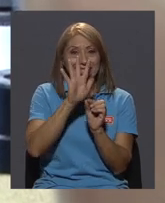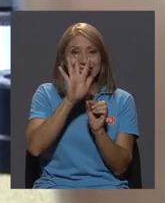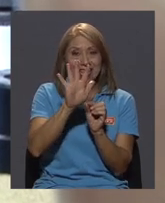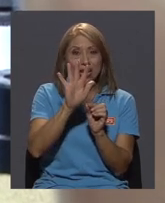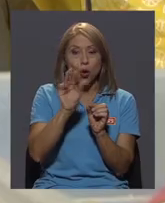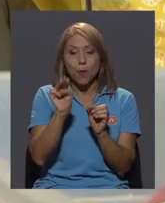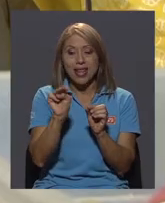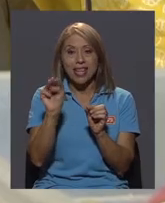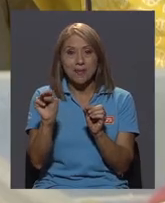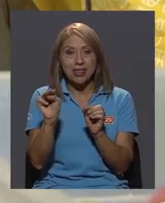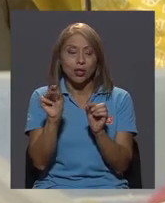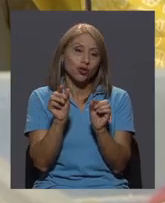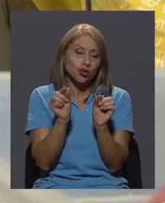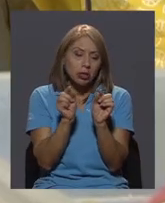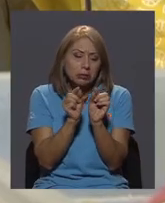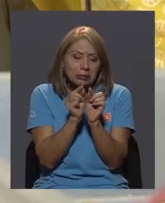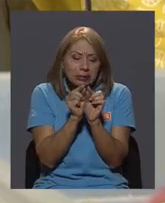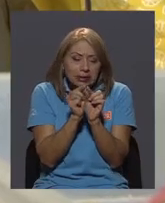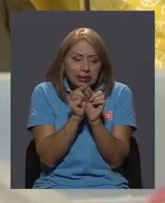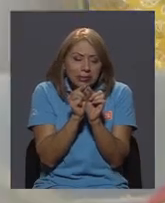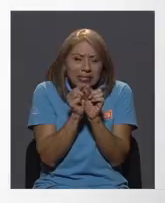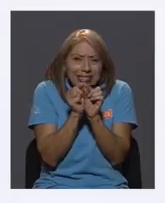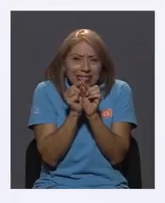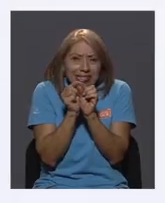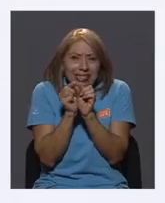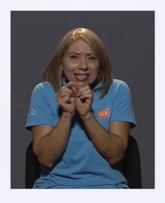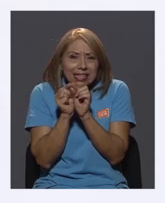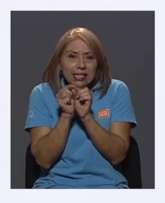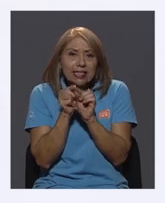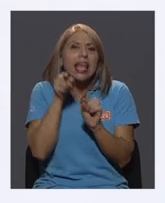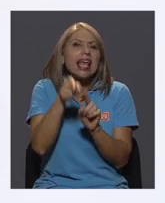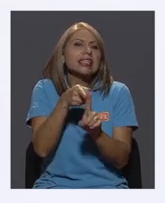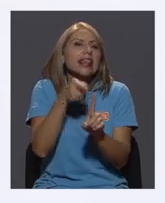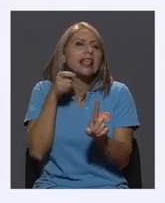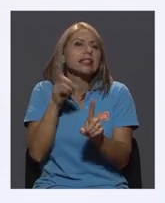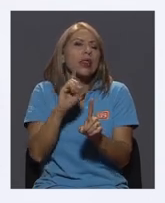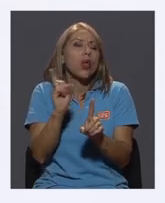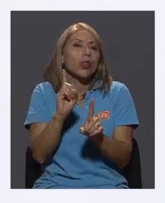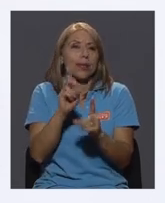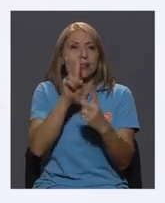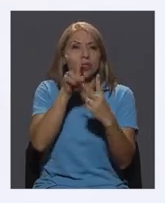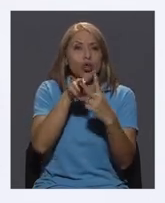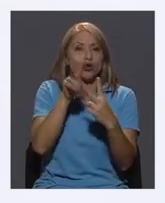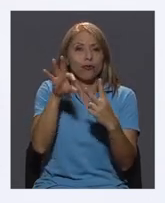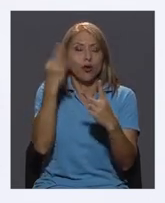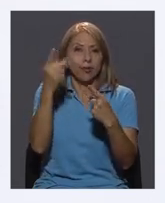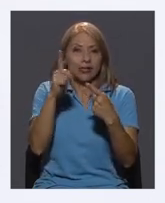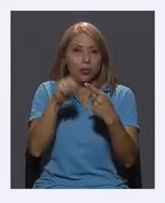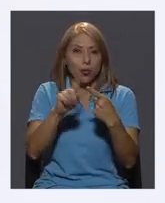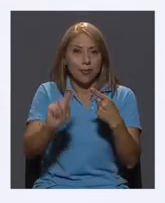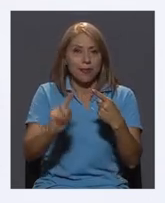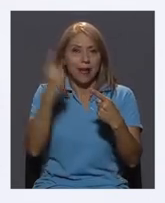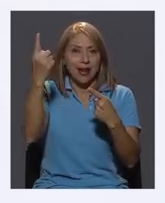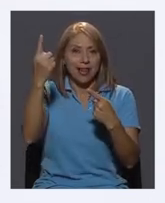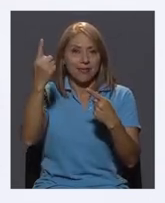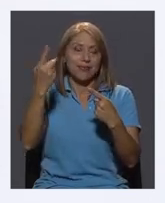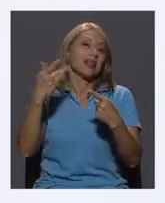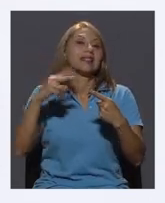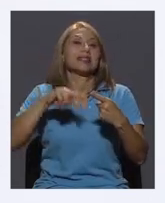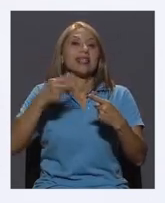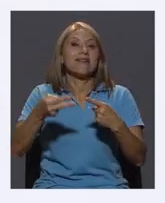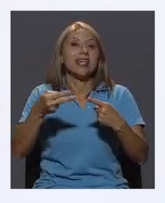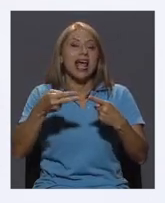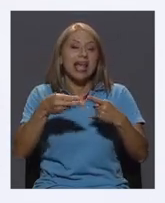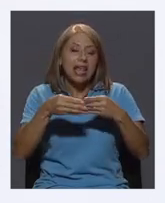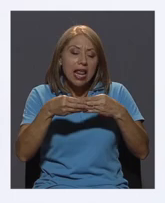y éstas pueden venir de distintas fuentes tienen dos maneras de producirse una primaria que es que el micro plástico ya se